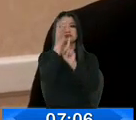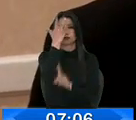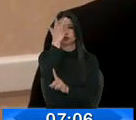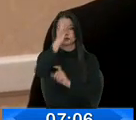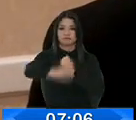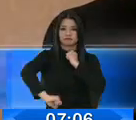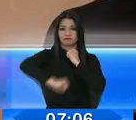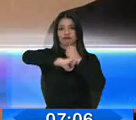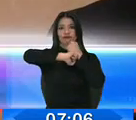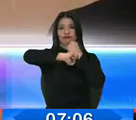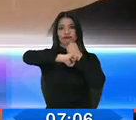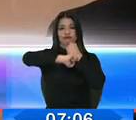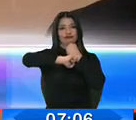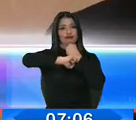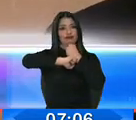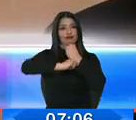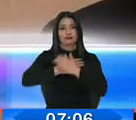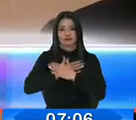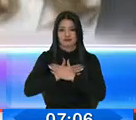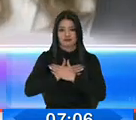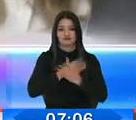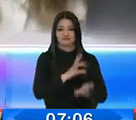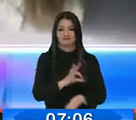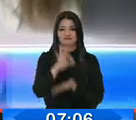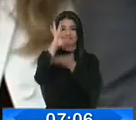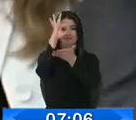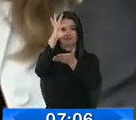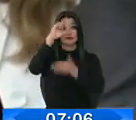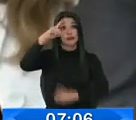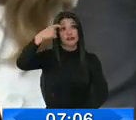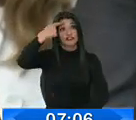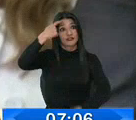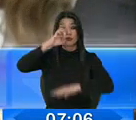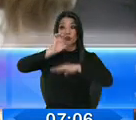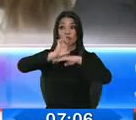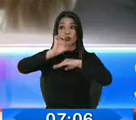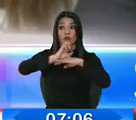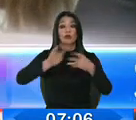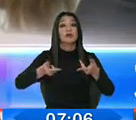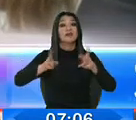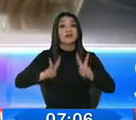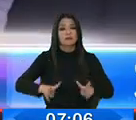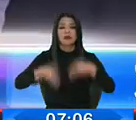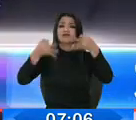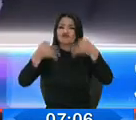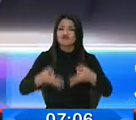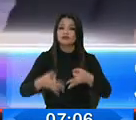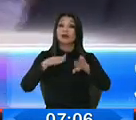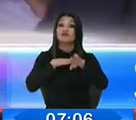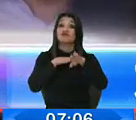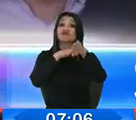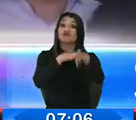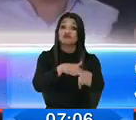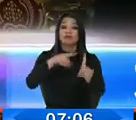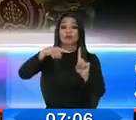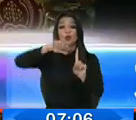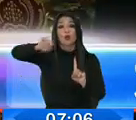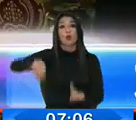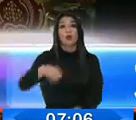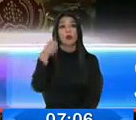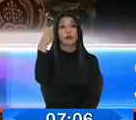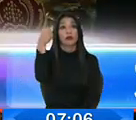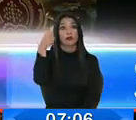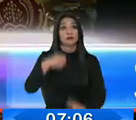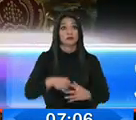apoyo a mi reelección. El gobierno ecuatoriano también reafirmó su respaldo a Juan Guaidó.